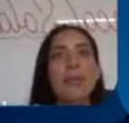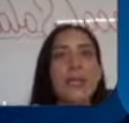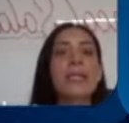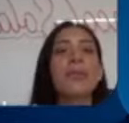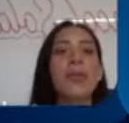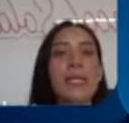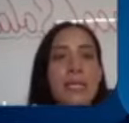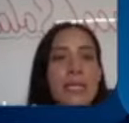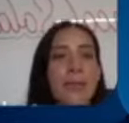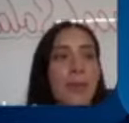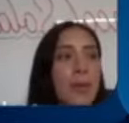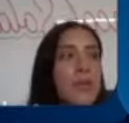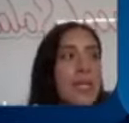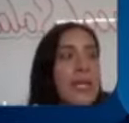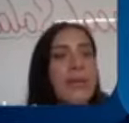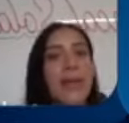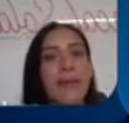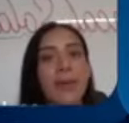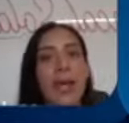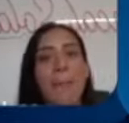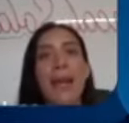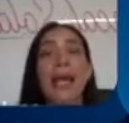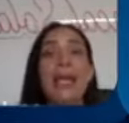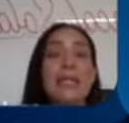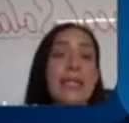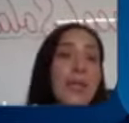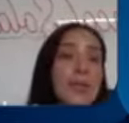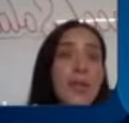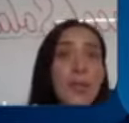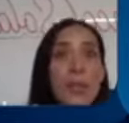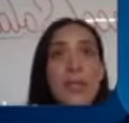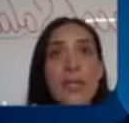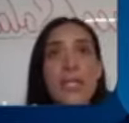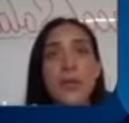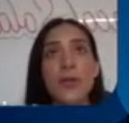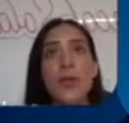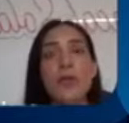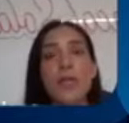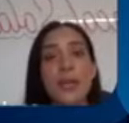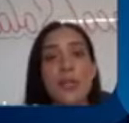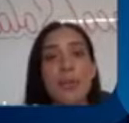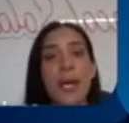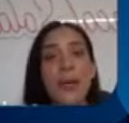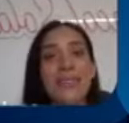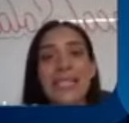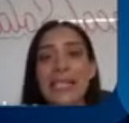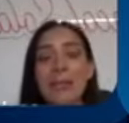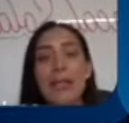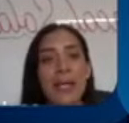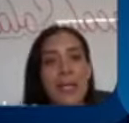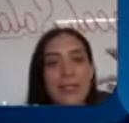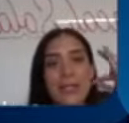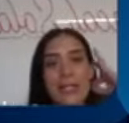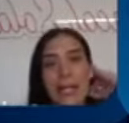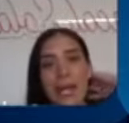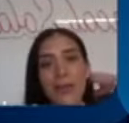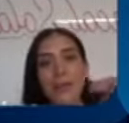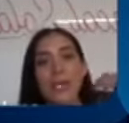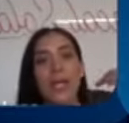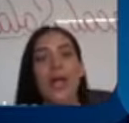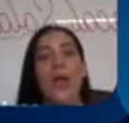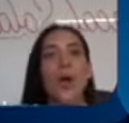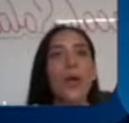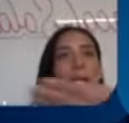ahora sí, ¿qué te puedo decir, amigo? Hay mucha gente malagradecida, no sé cómo haya sido el señor con sus hijos, pero terrible que estés